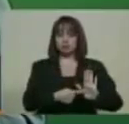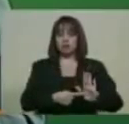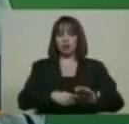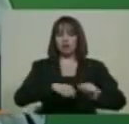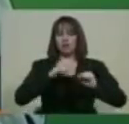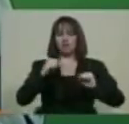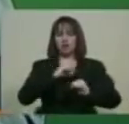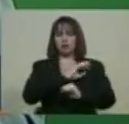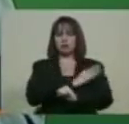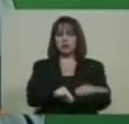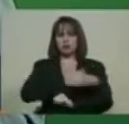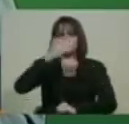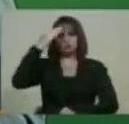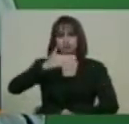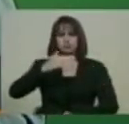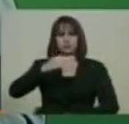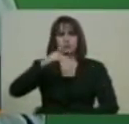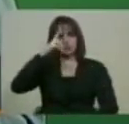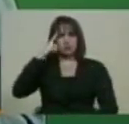Bolívar.